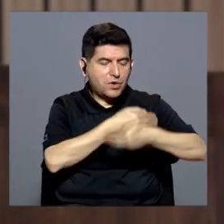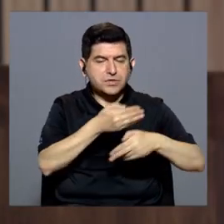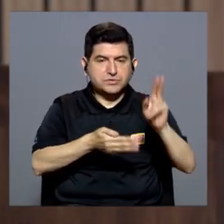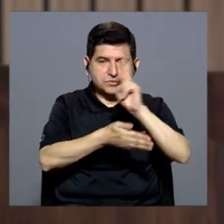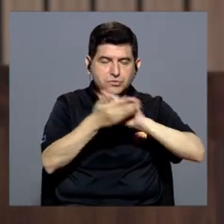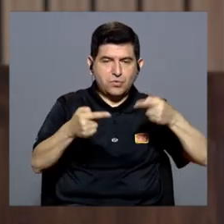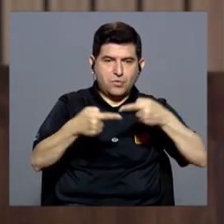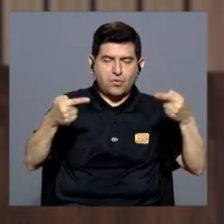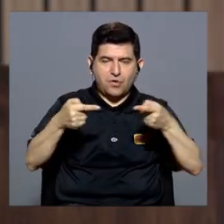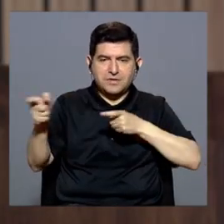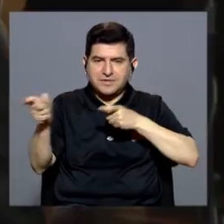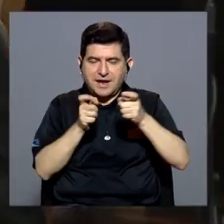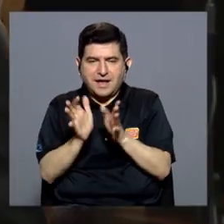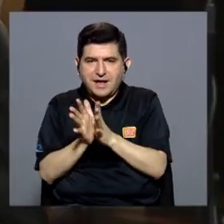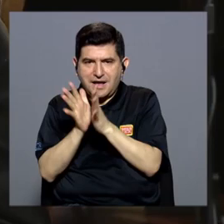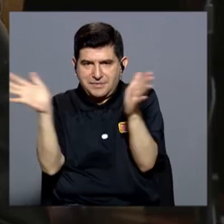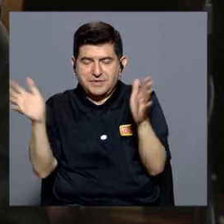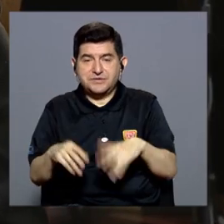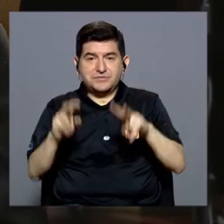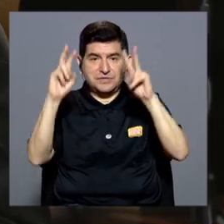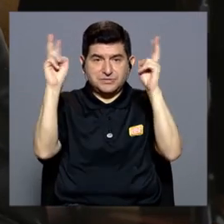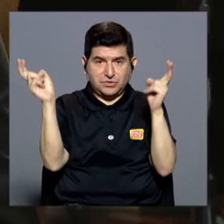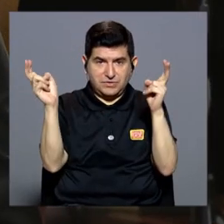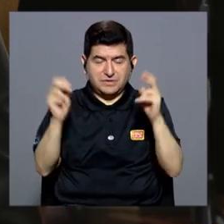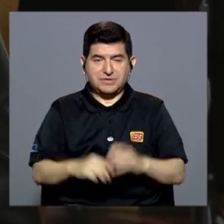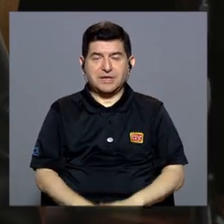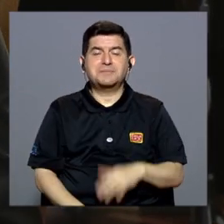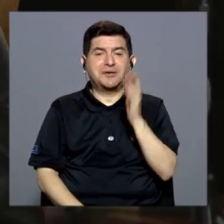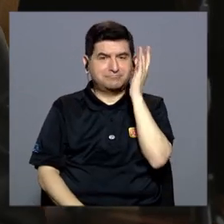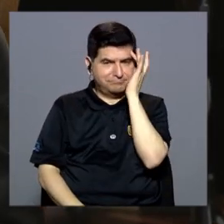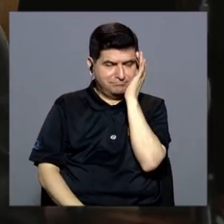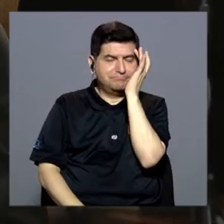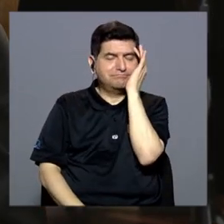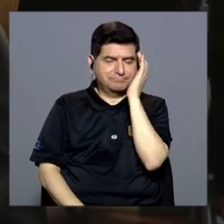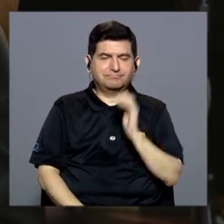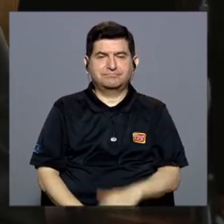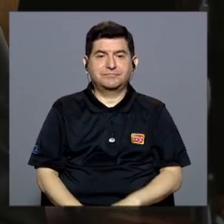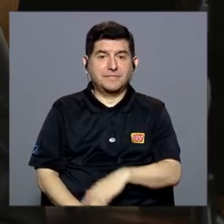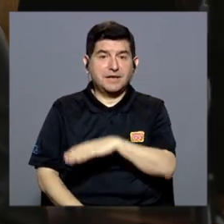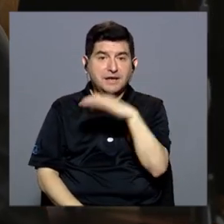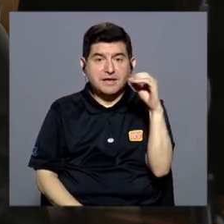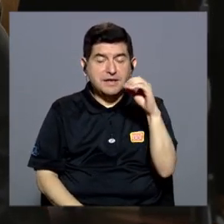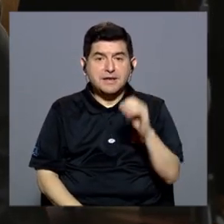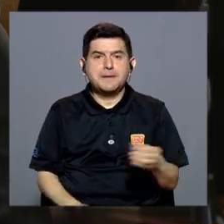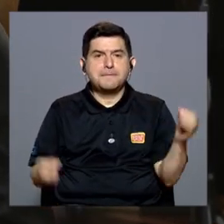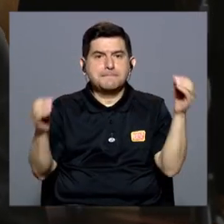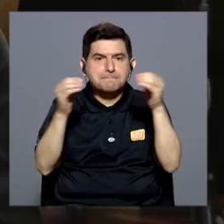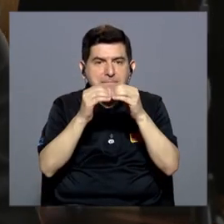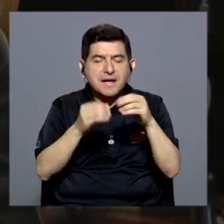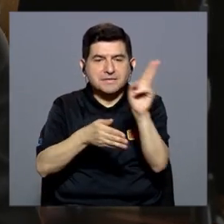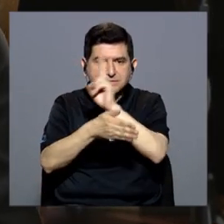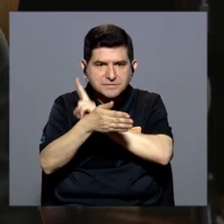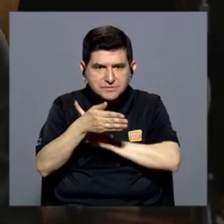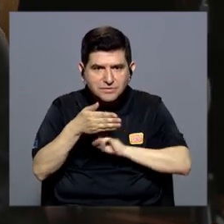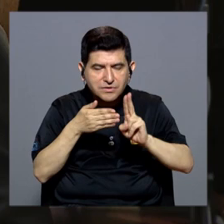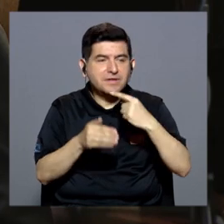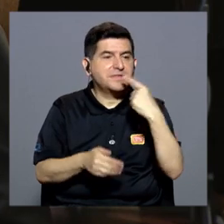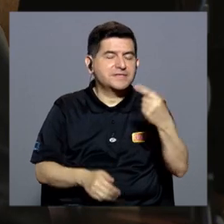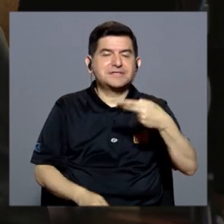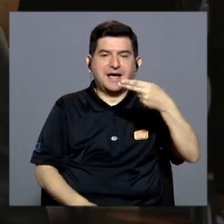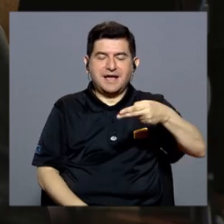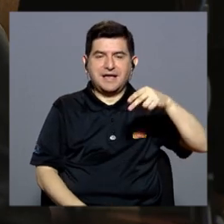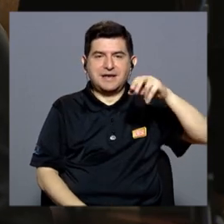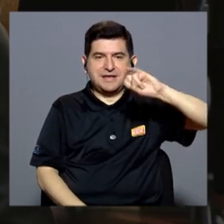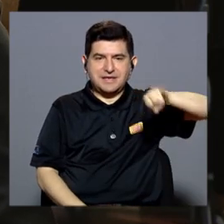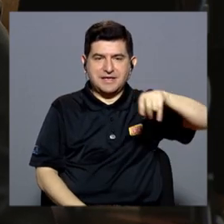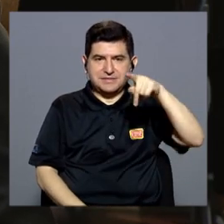la administración pública es un tema que ocupa y preocupa. Y en tanto y cuanto cada vez esta universidad, decía don Henning, debemos de